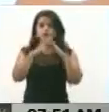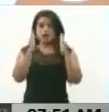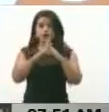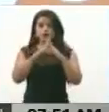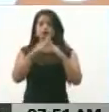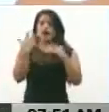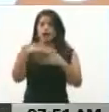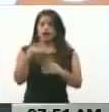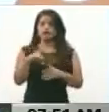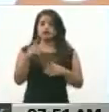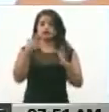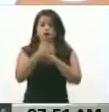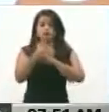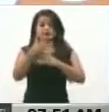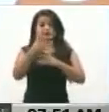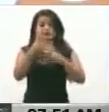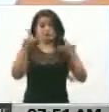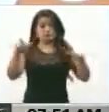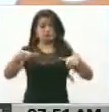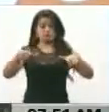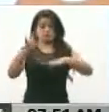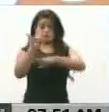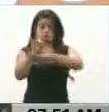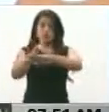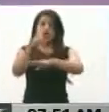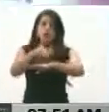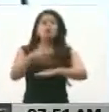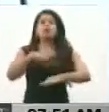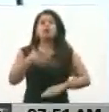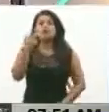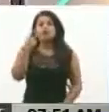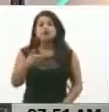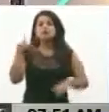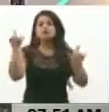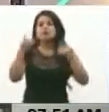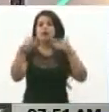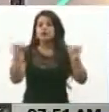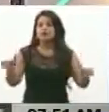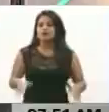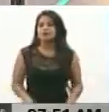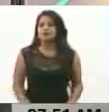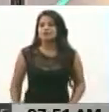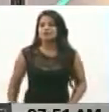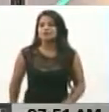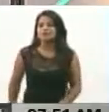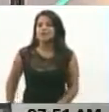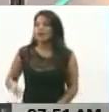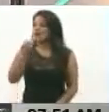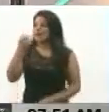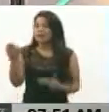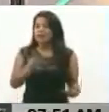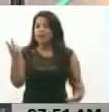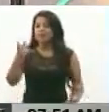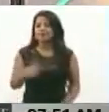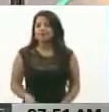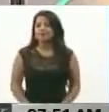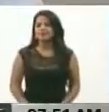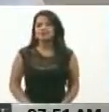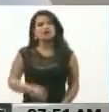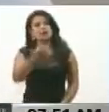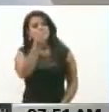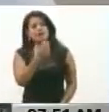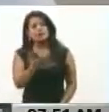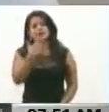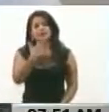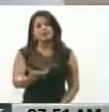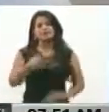dispositivos para que con soberanía venezolana se pueda ver la televisión digital abierta. Así es. Buenos días, bienvenida. Bueno, buenos Adriana. Días, muchísimas gracias